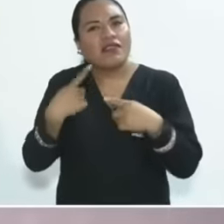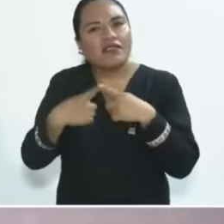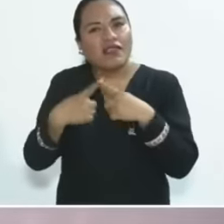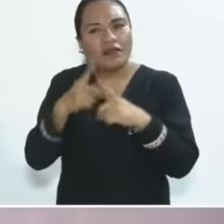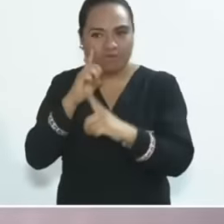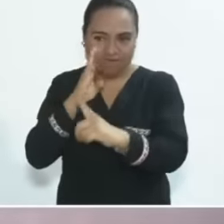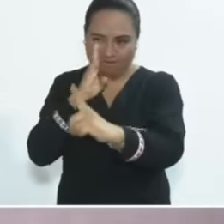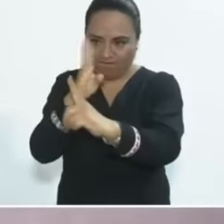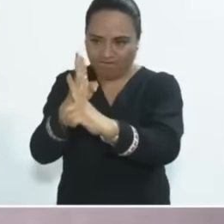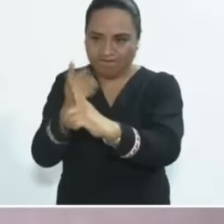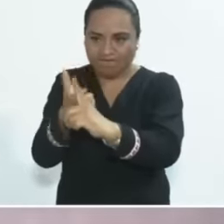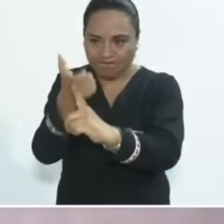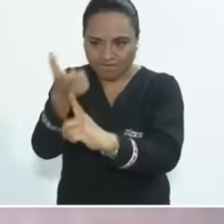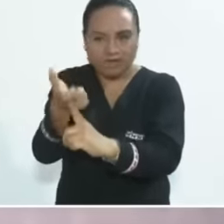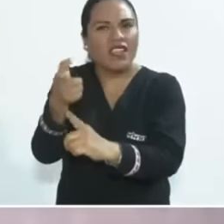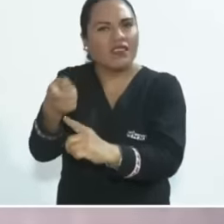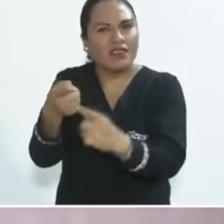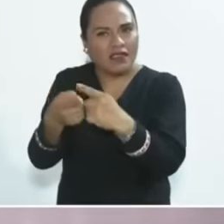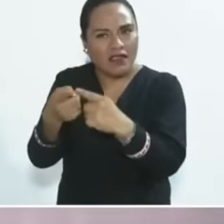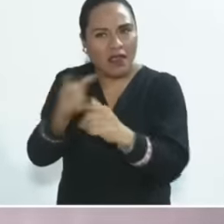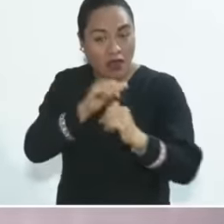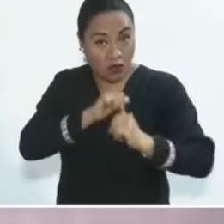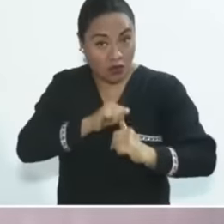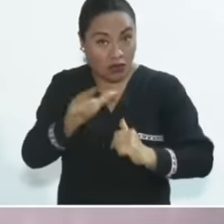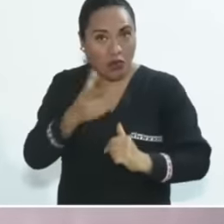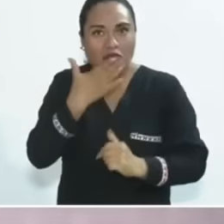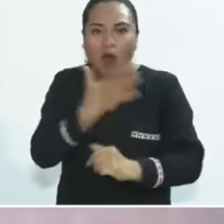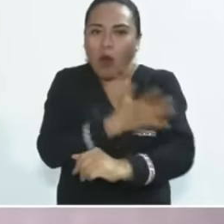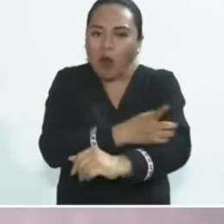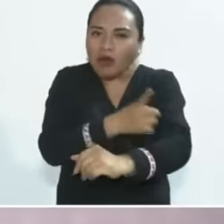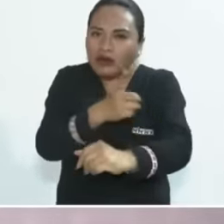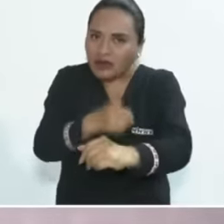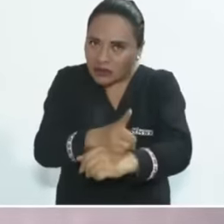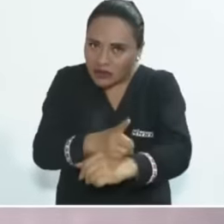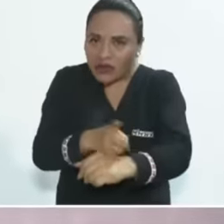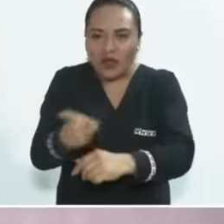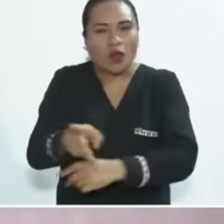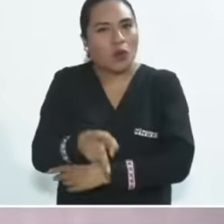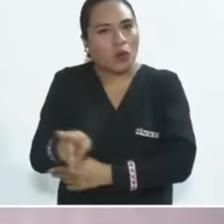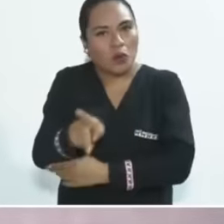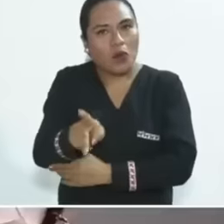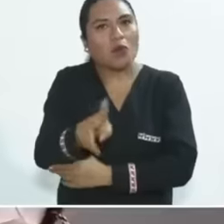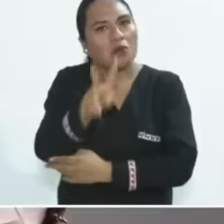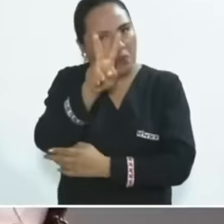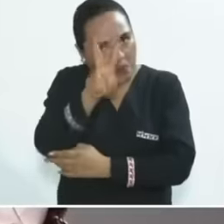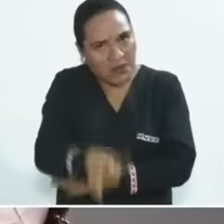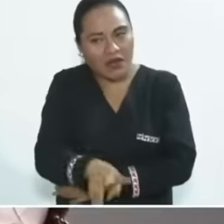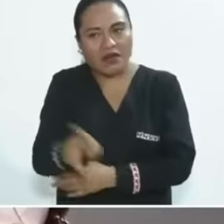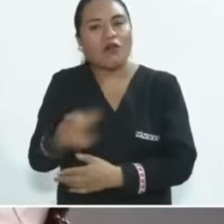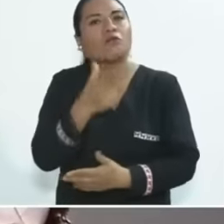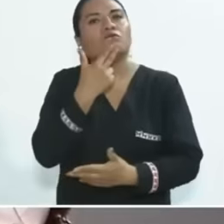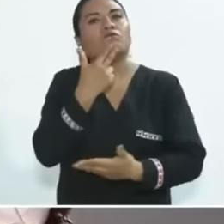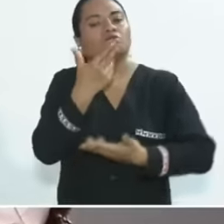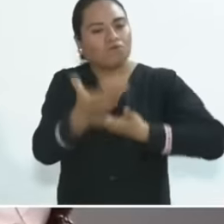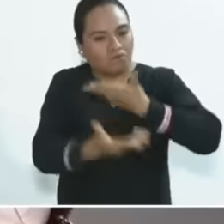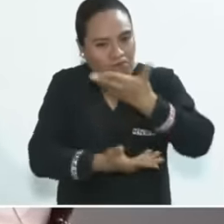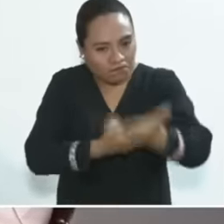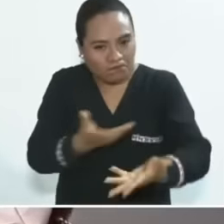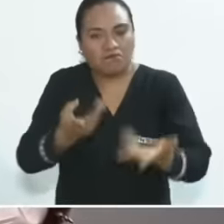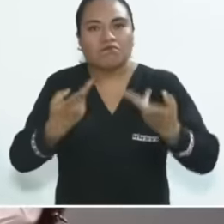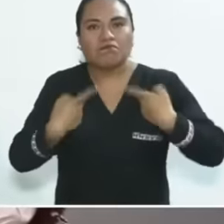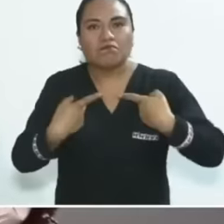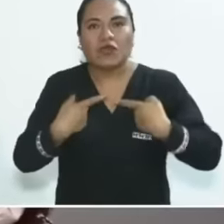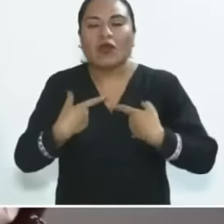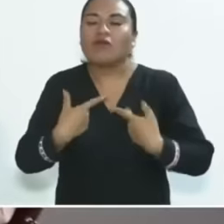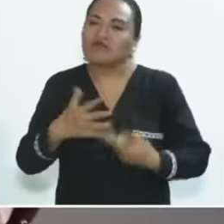en los pueblos y en las autoridades. Son verdaderos servidores públicos.